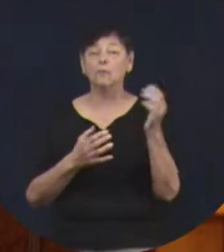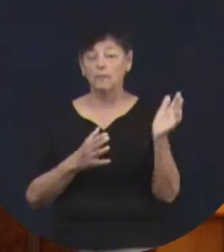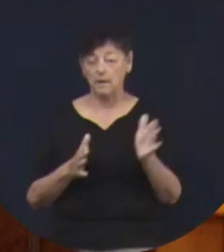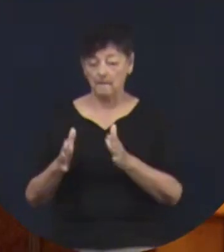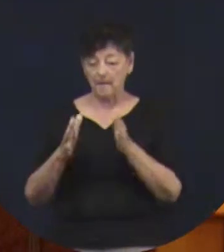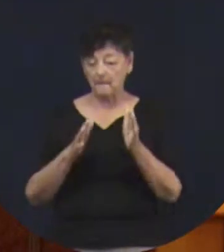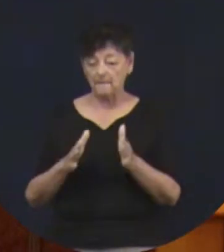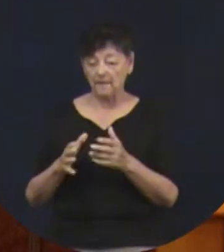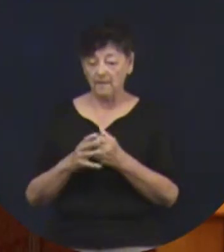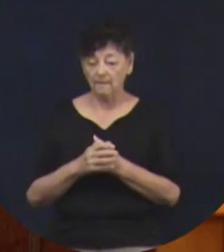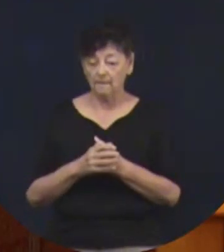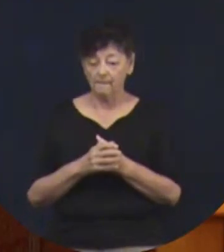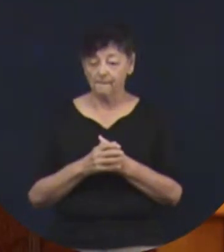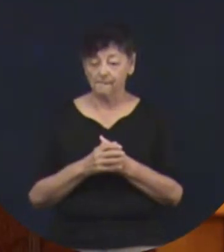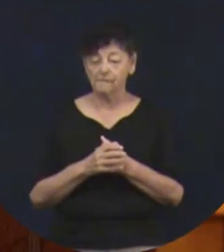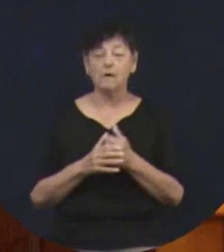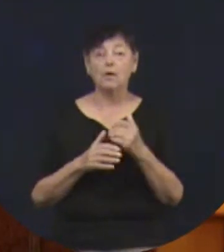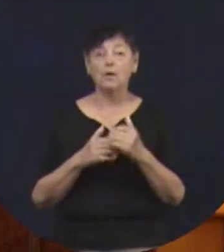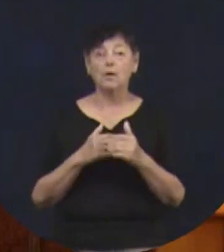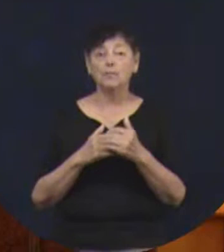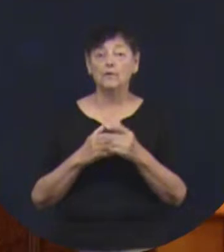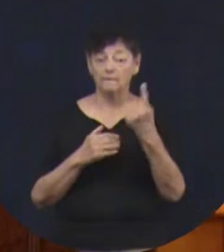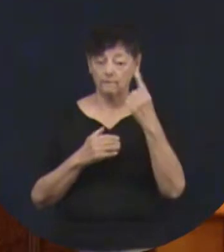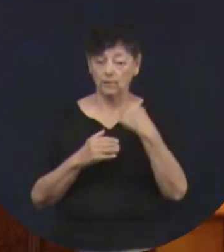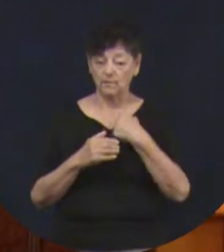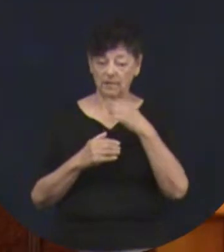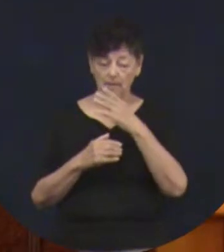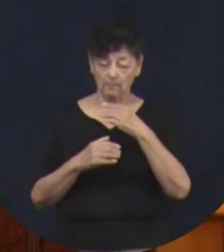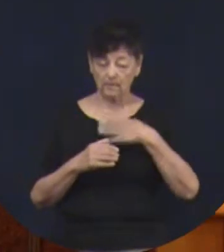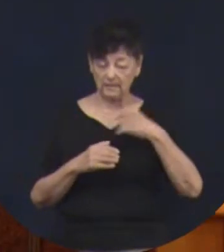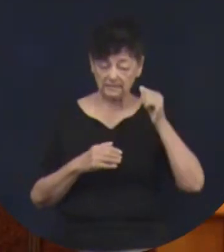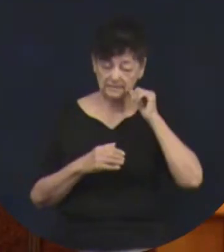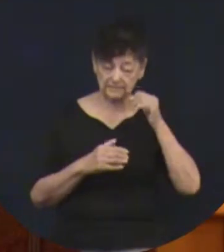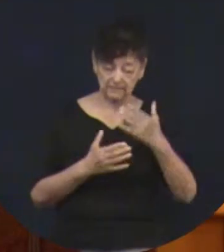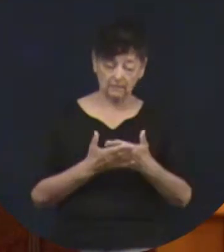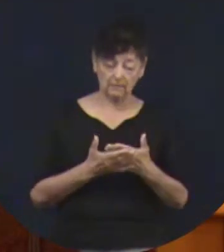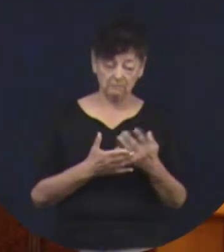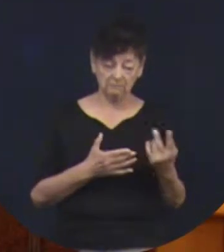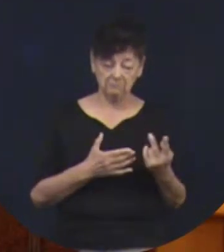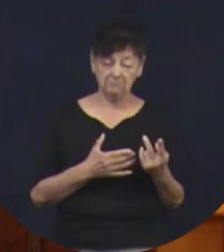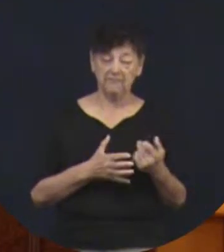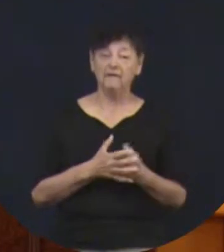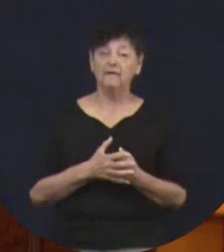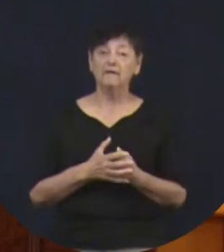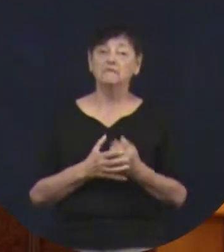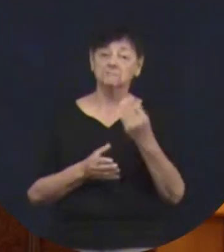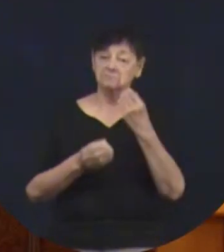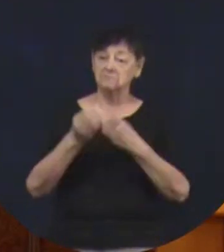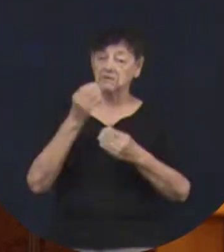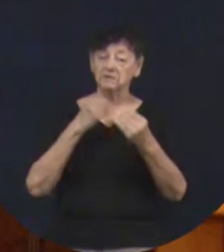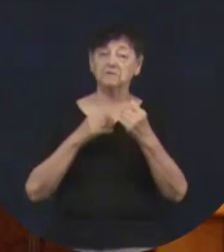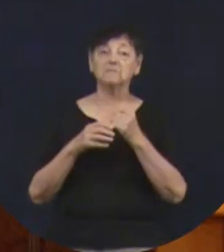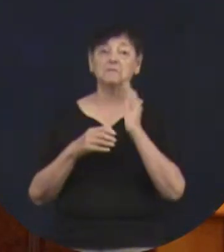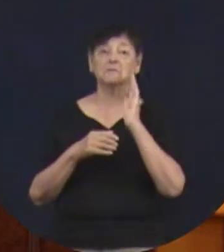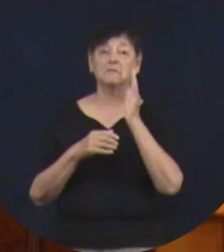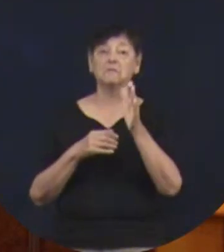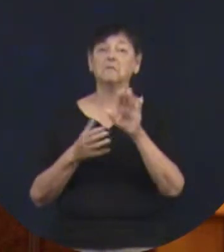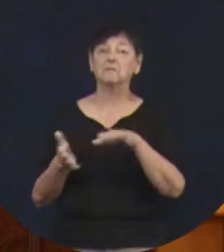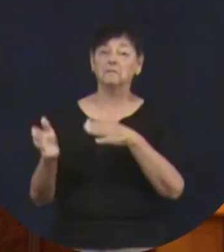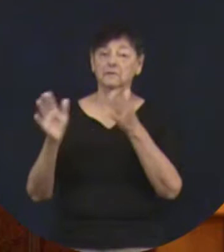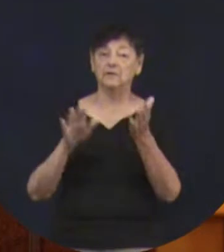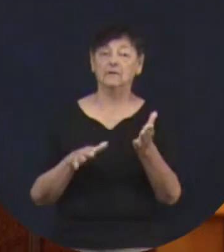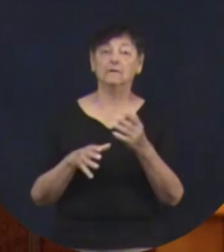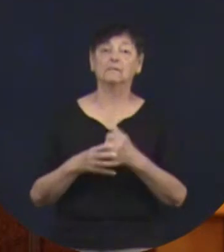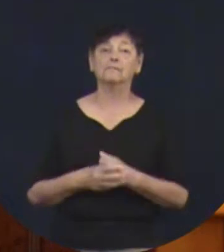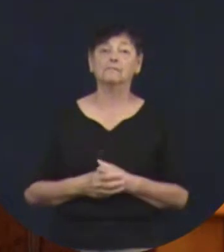preparar un pan para mí y para mi hijo. Nos lo comeremos y luego